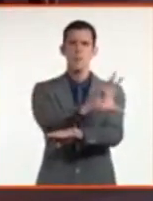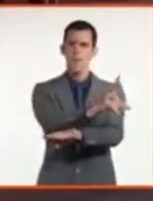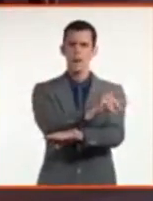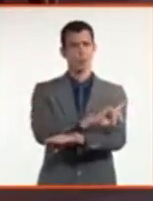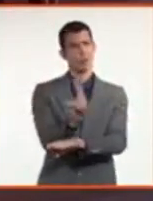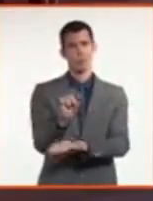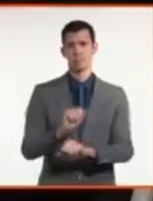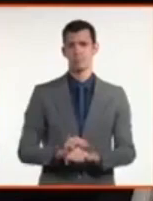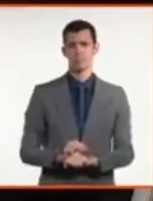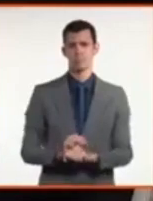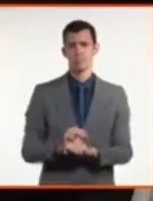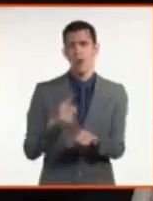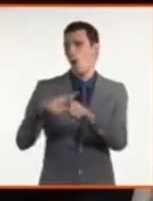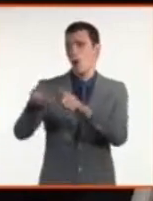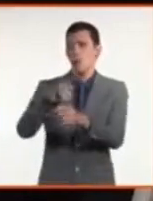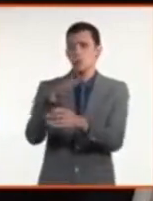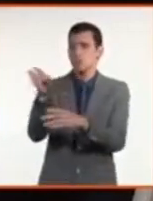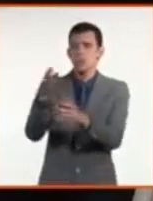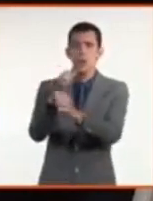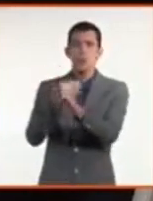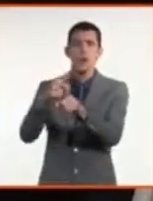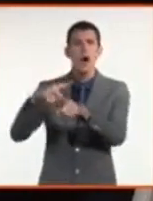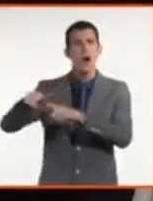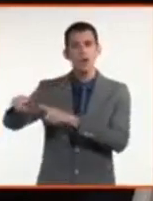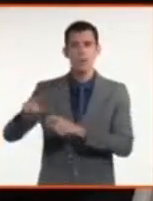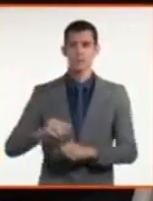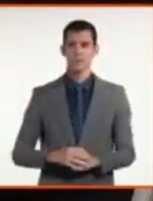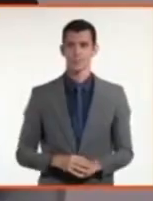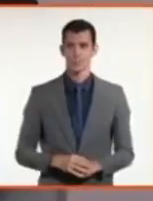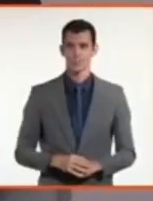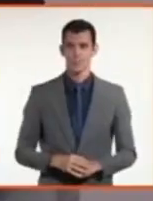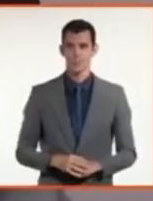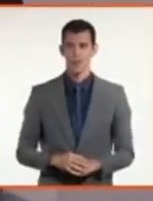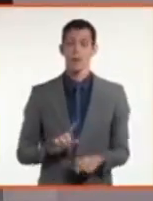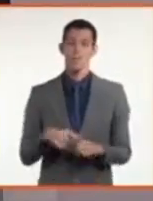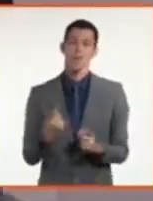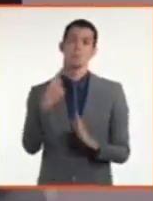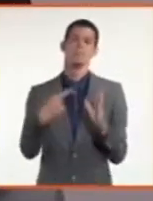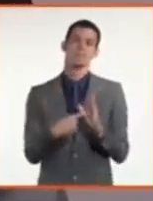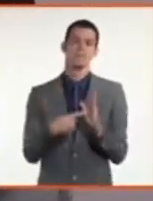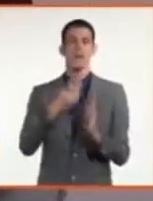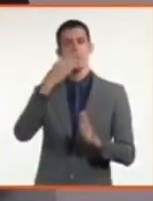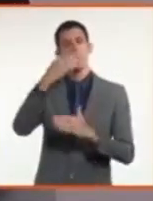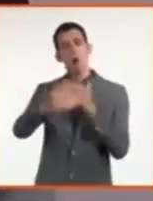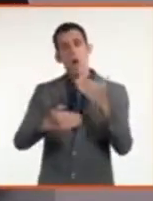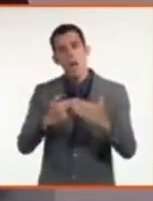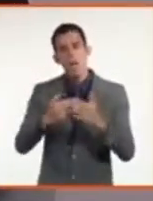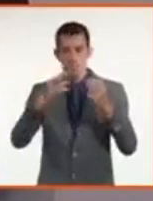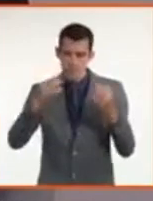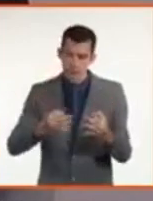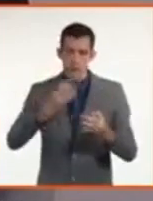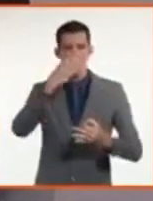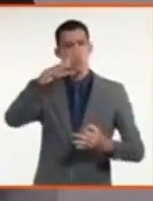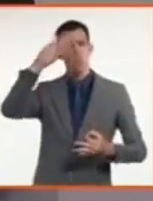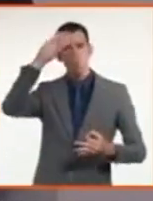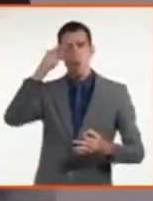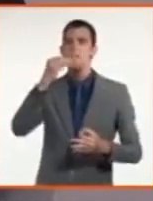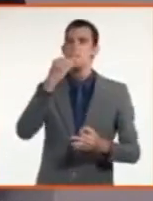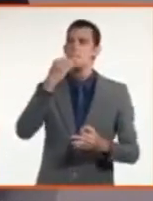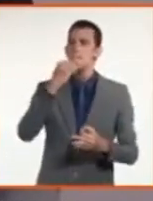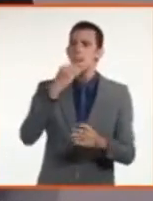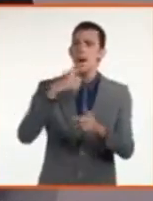no podemos no sólo de jalisco en dólares al mercado internacional no podemos tampoco hacer transferencia para darle valor de uso sea divisa